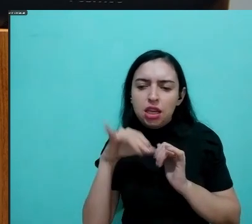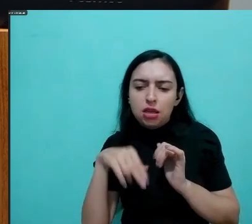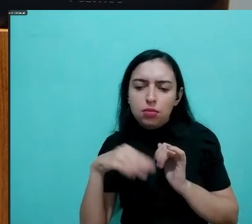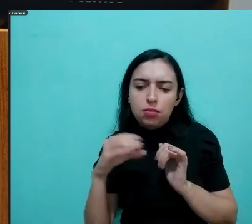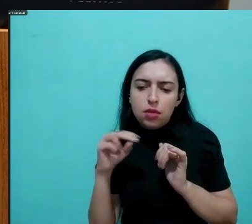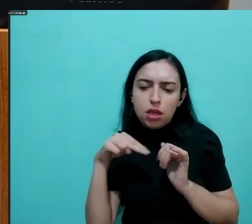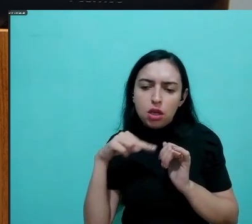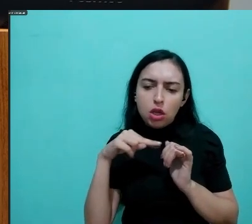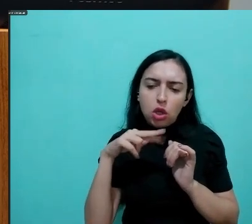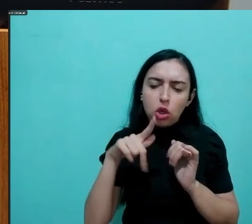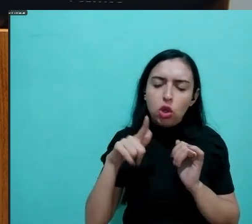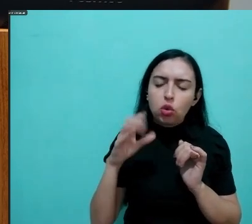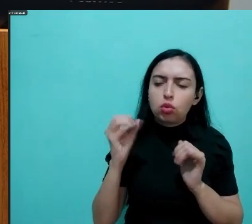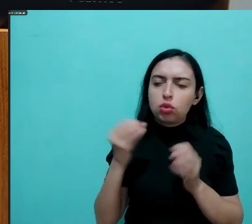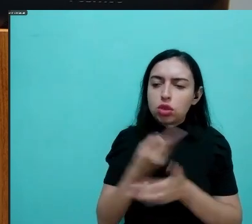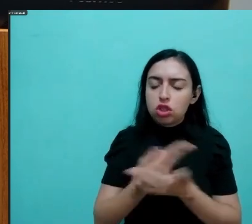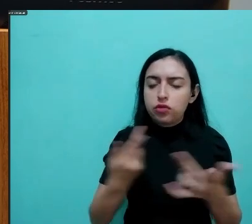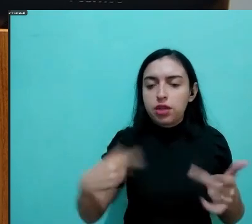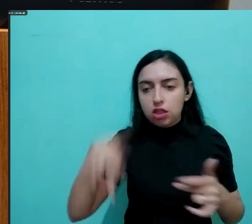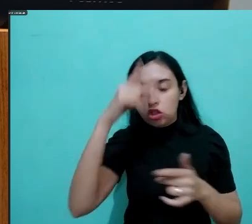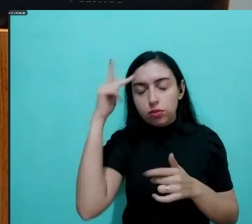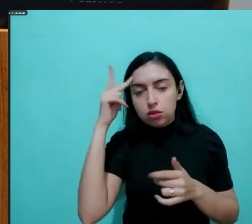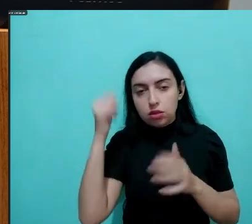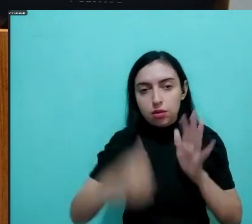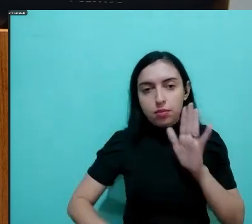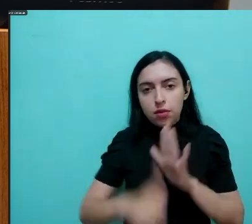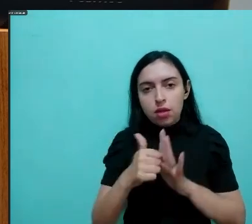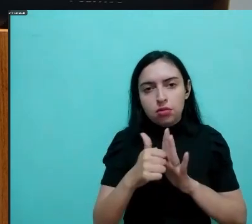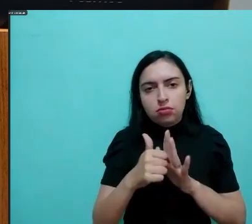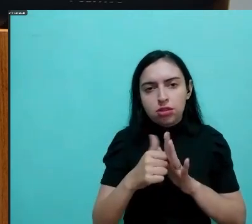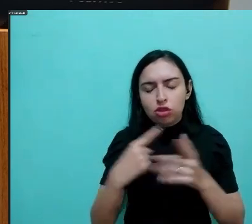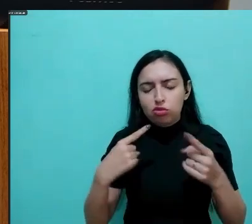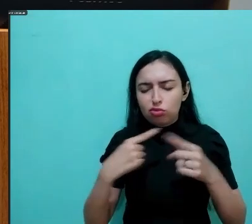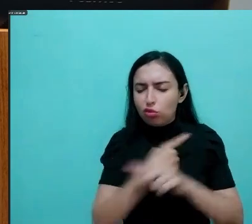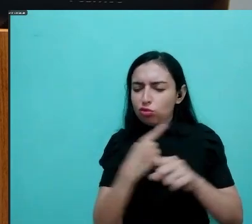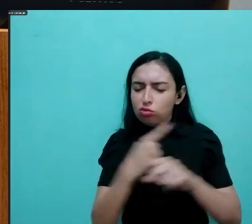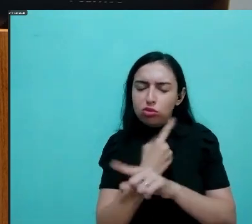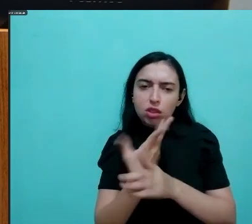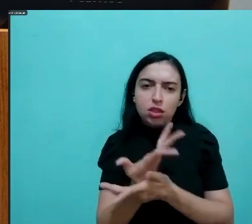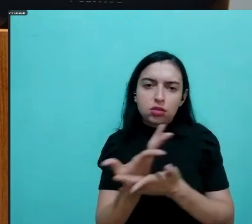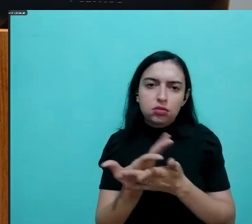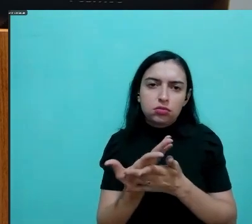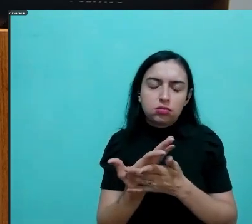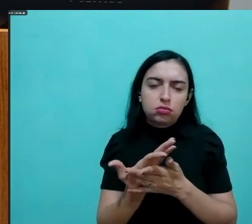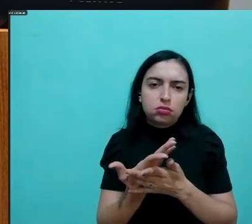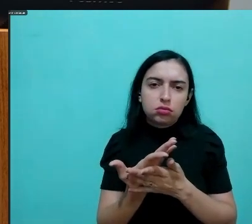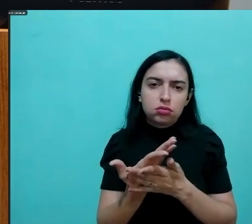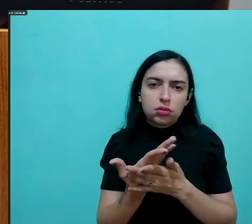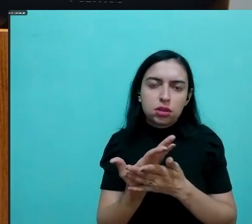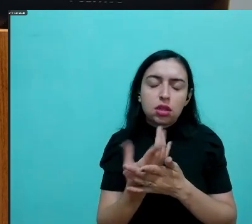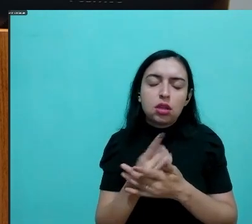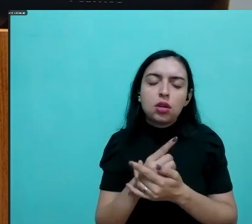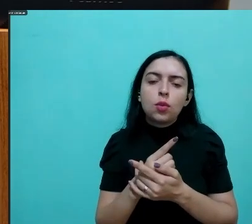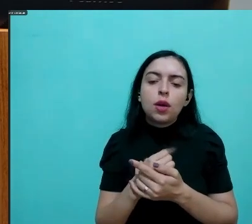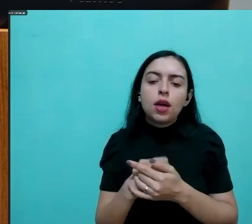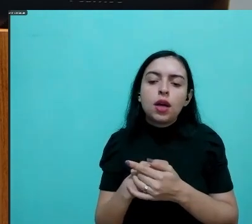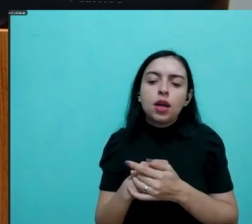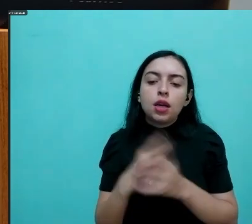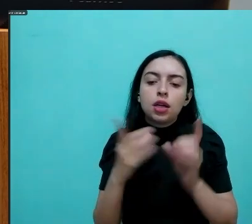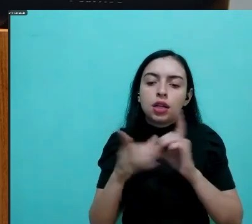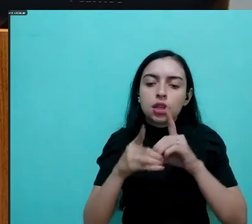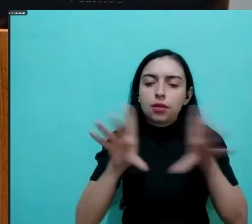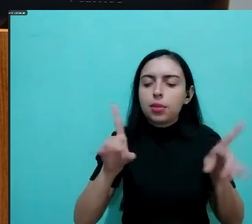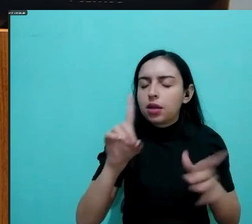Hay, según la primera, una contradicción performativa en una democracia que